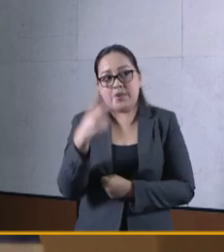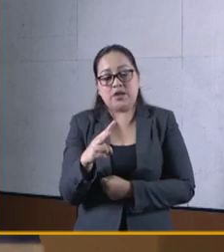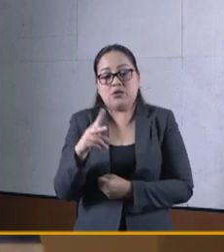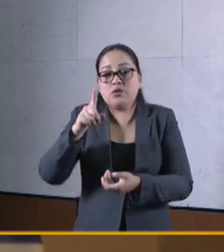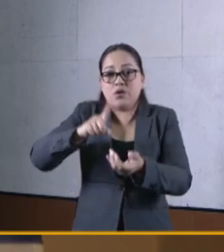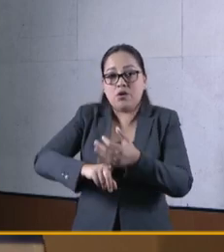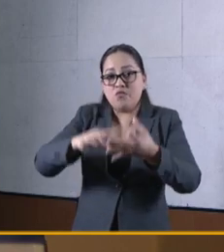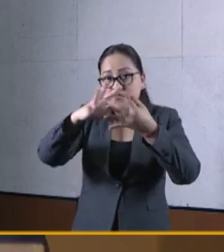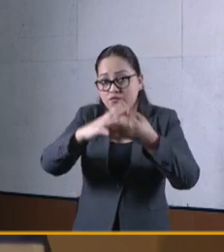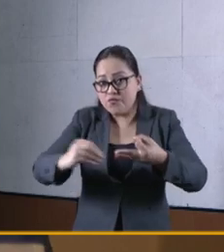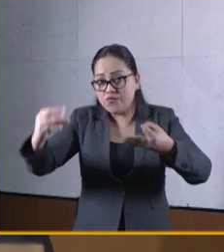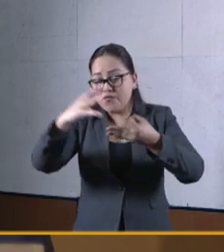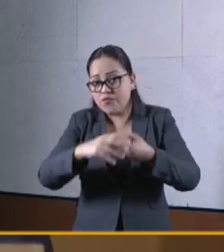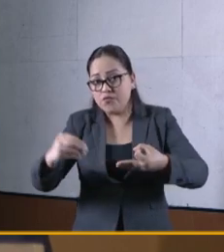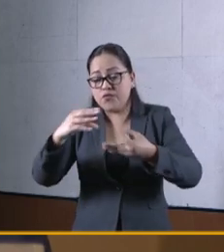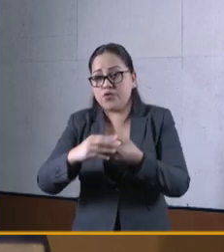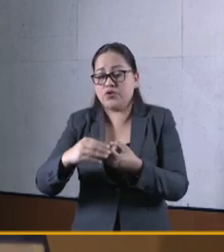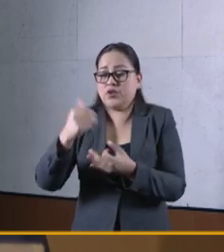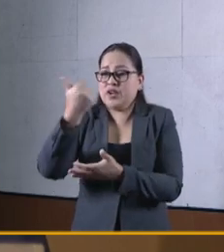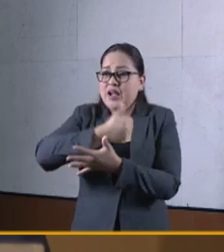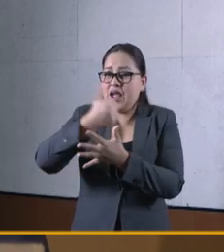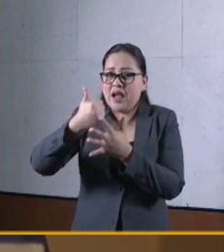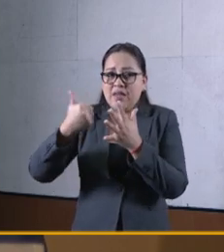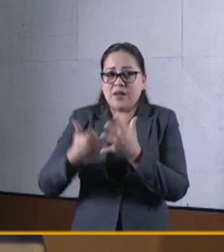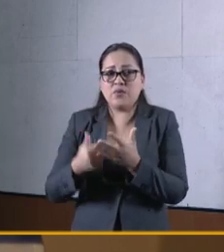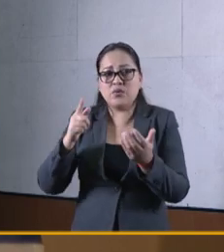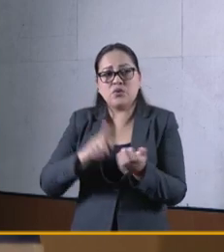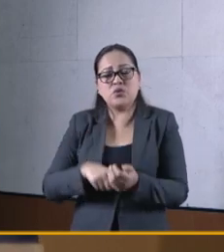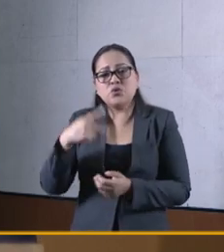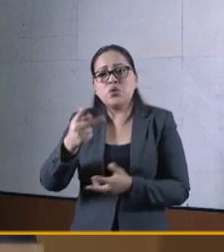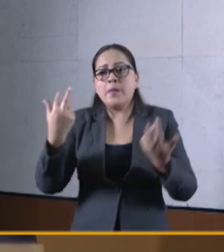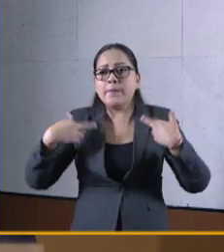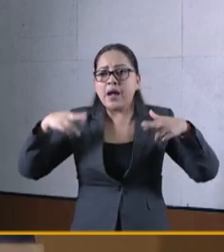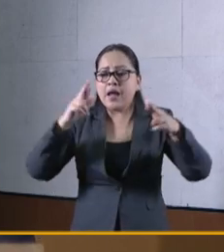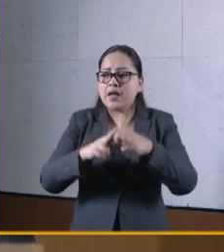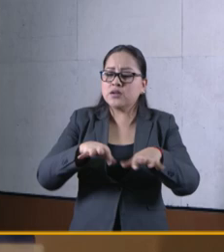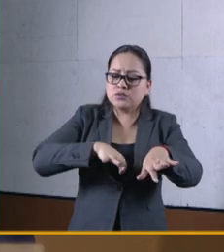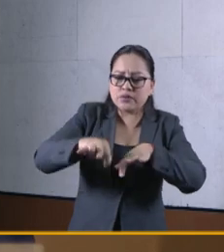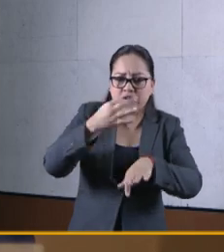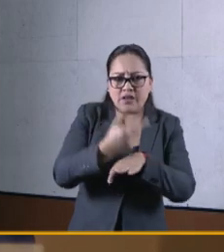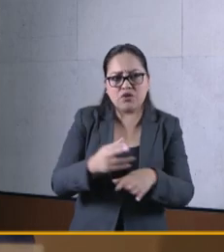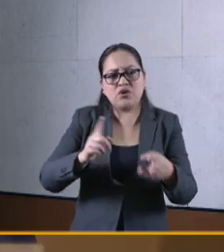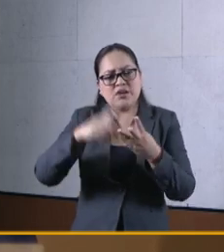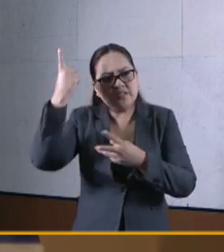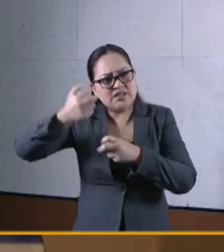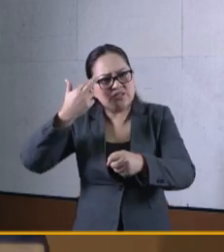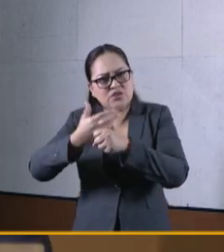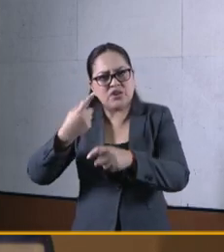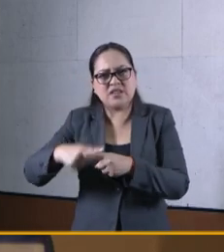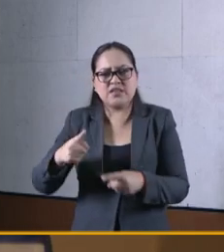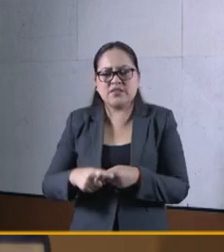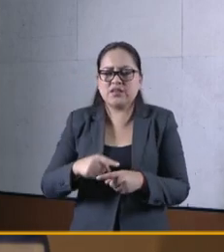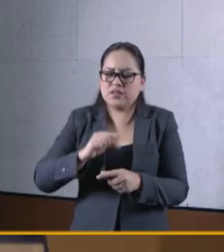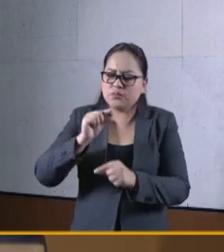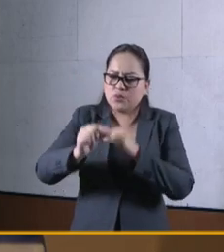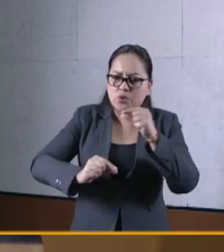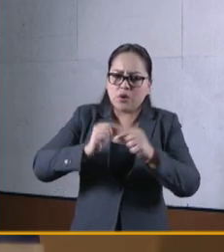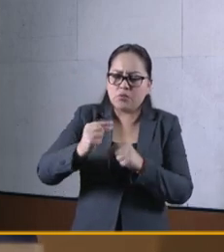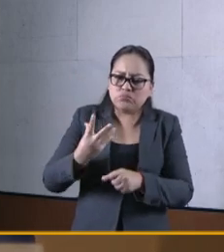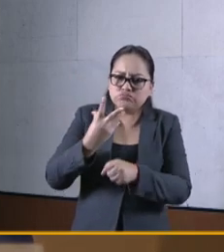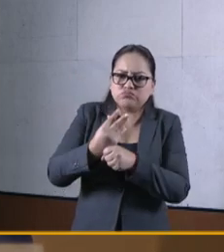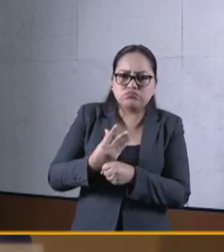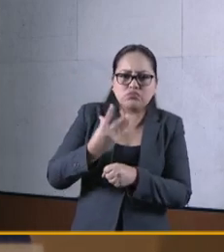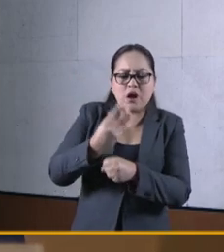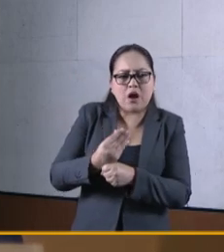frutos con cada ingresado con sus académicos trabajadores han contribuido a la